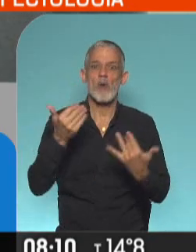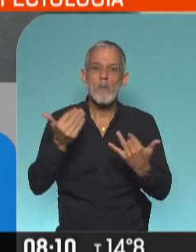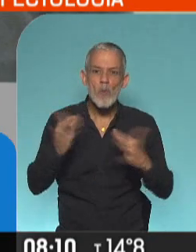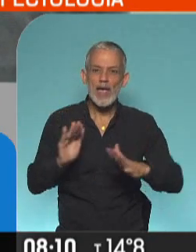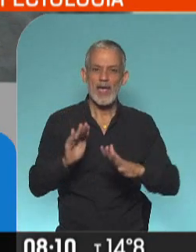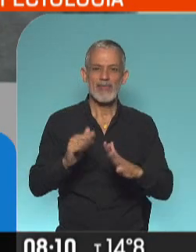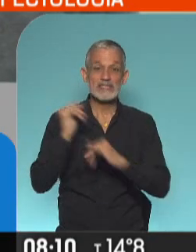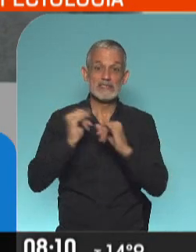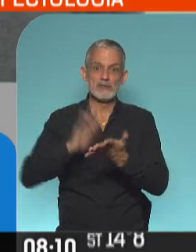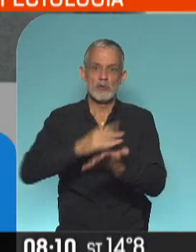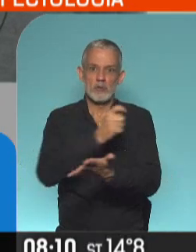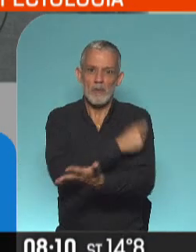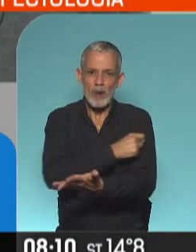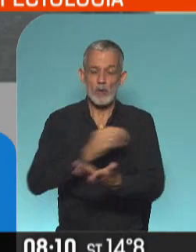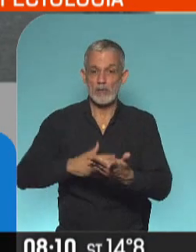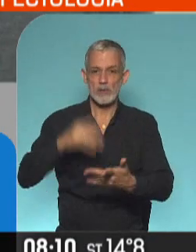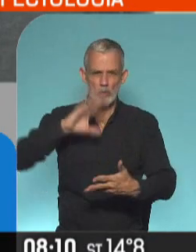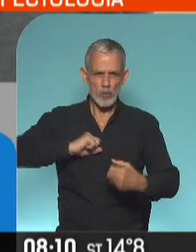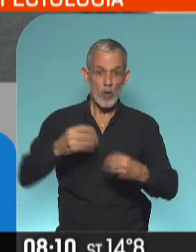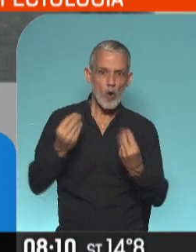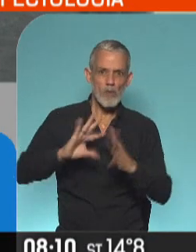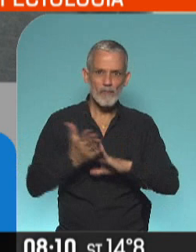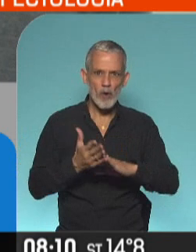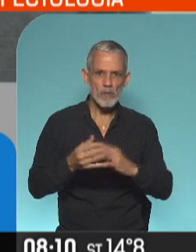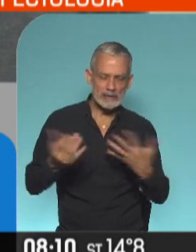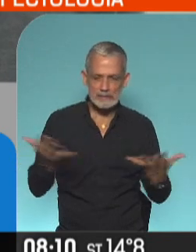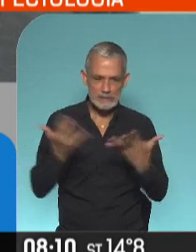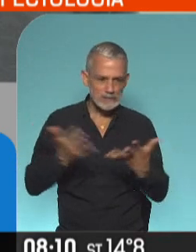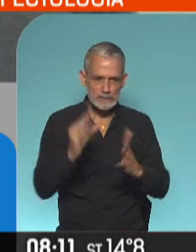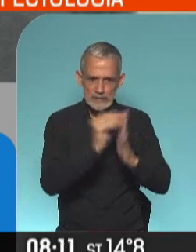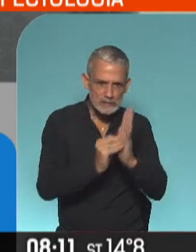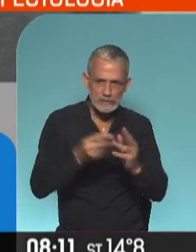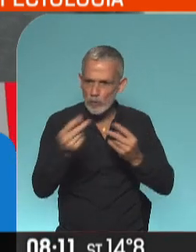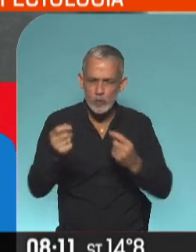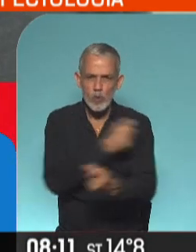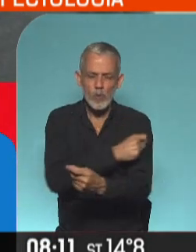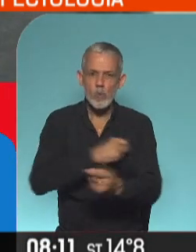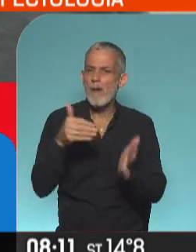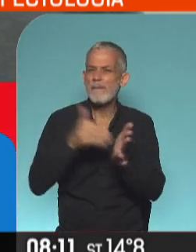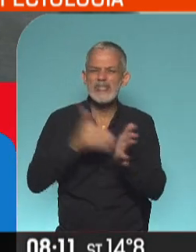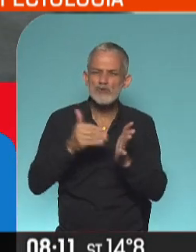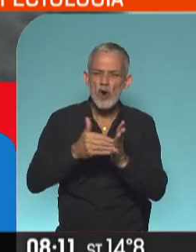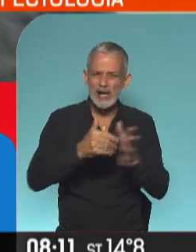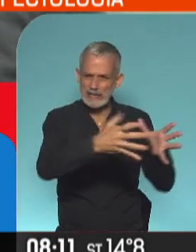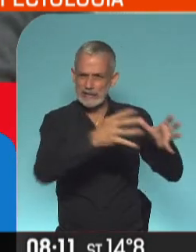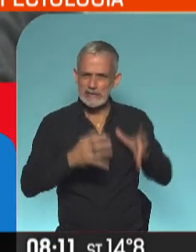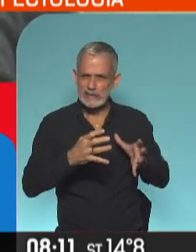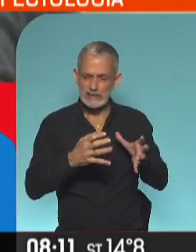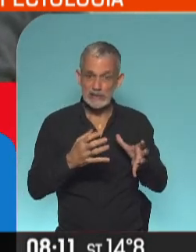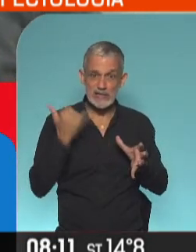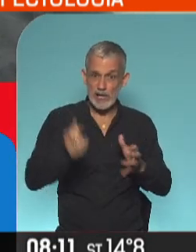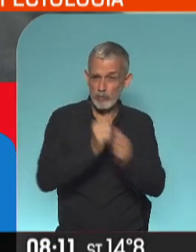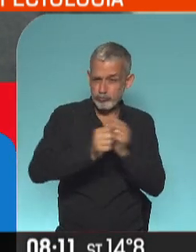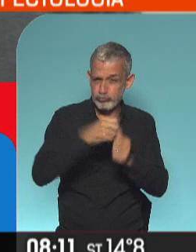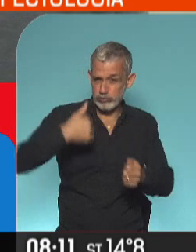lo que va a ser un desafío muy grande es la implementación, ¿no? de muchos millones de dosis de vacuna que ya se están empezando a producir